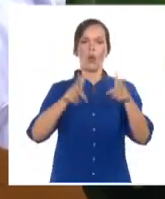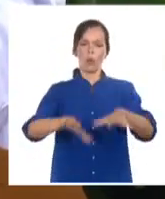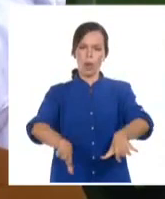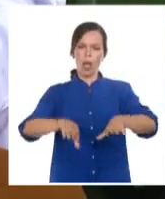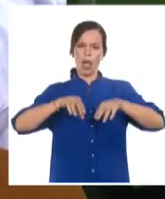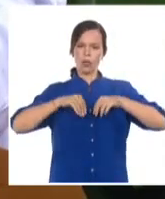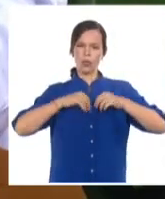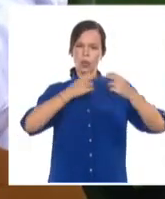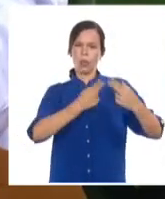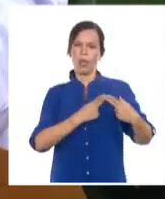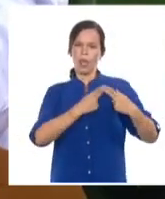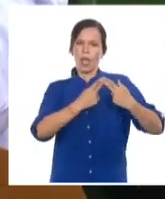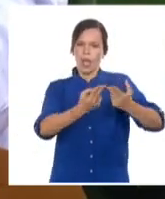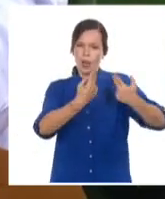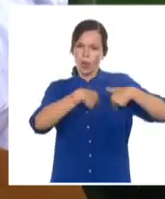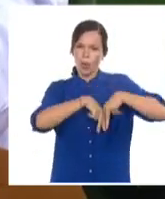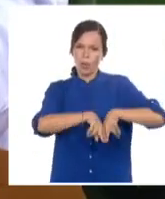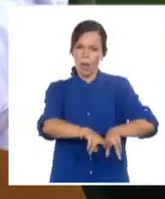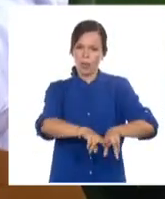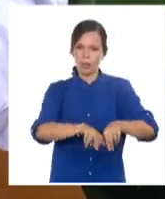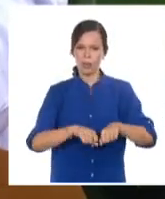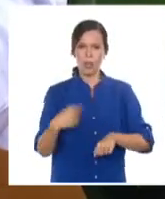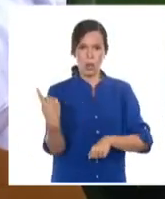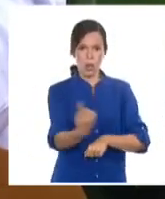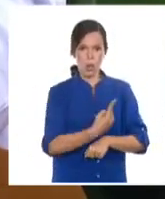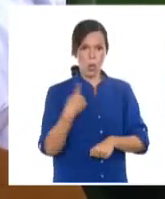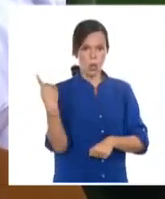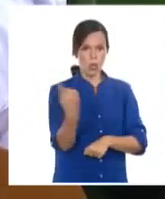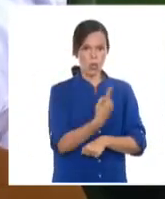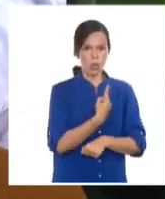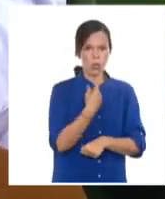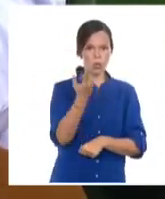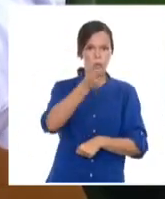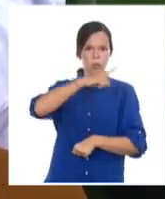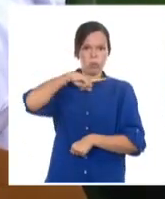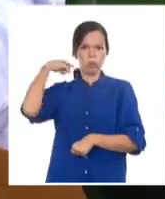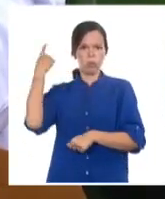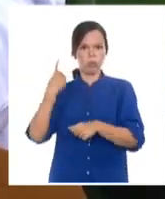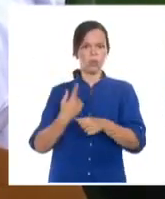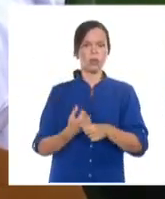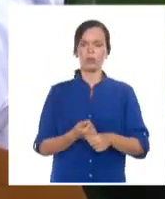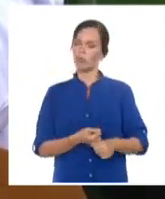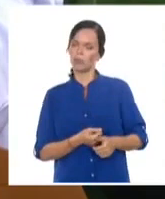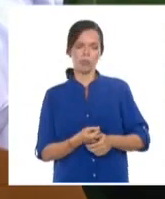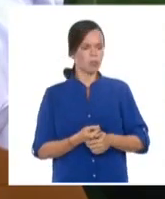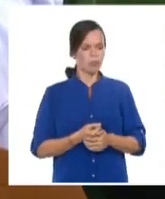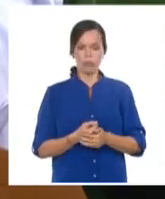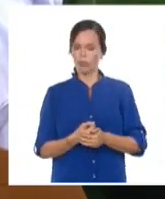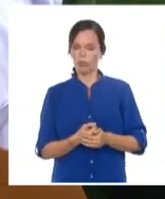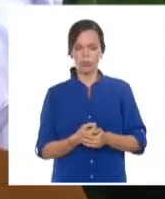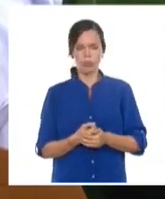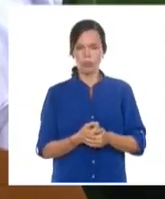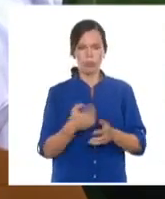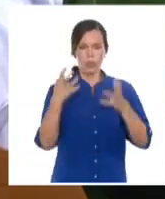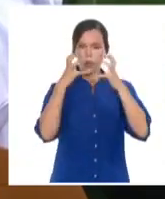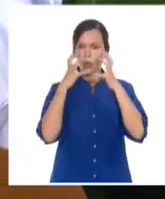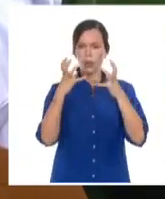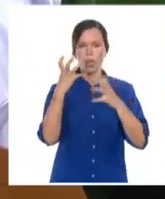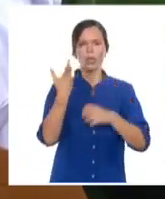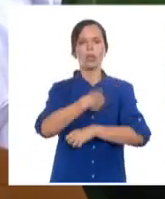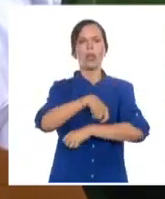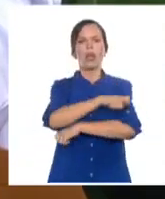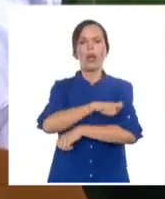Mártires no nos está permitido fallarles a ellos ni a nuestro pueblo protagonista principal de la epopeya que hemos